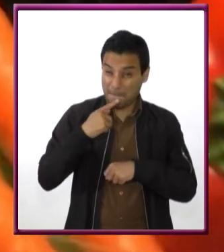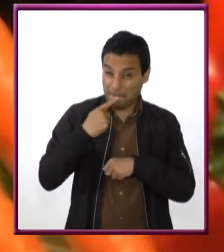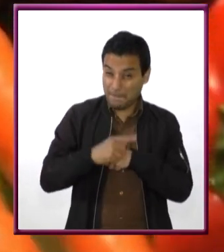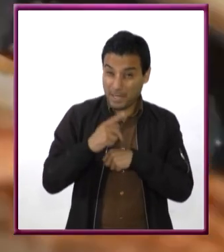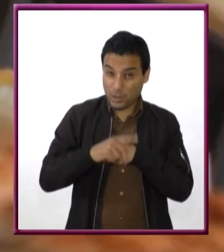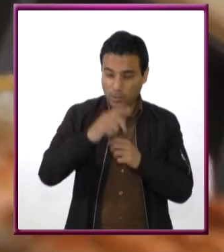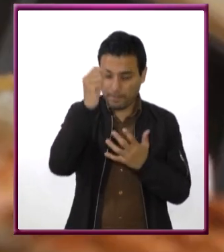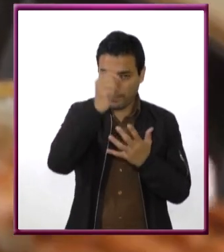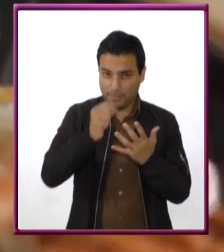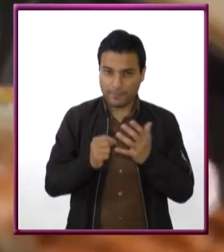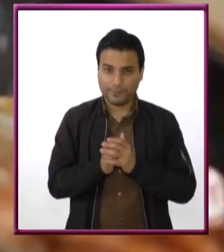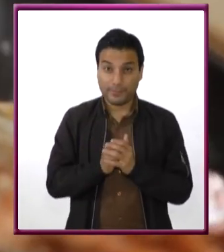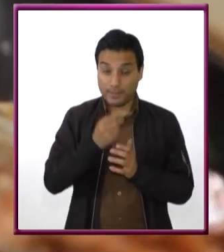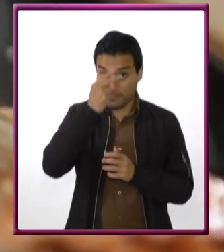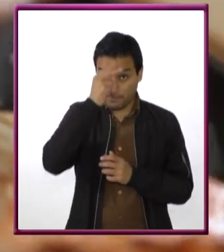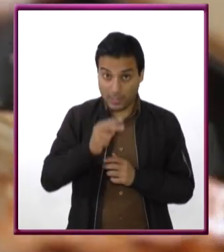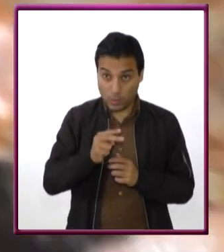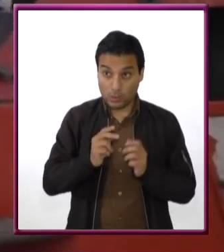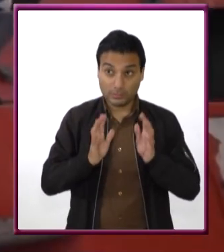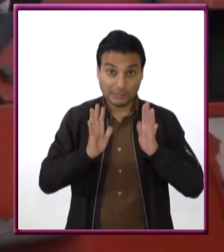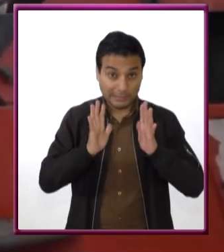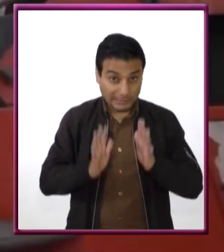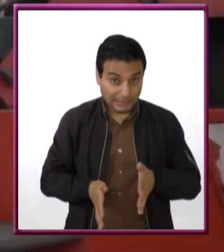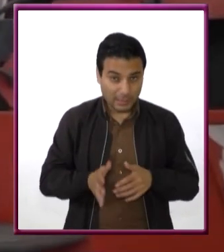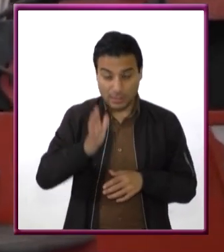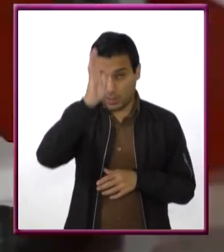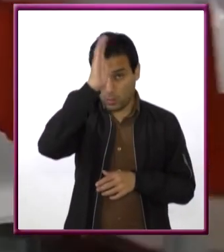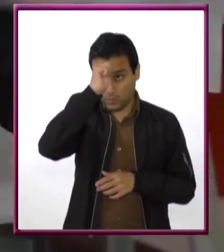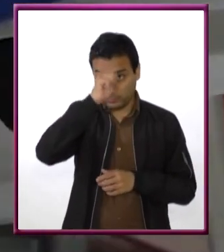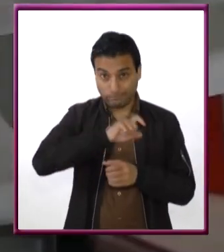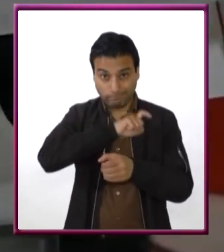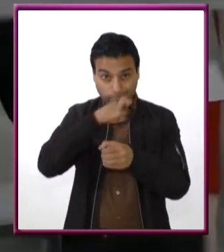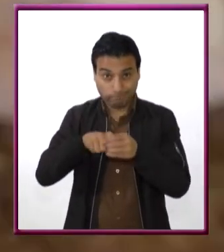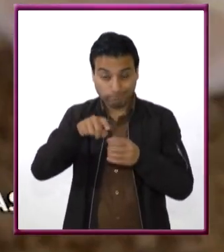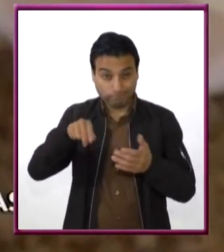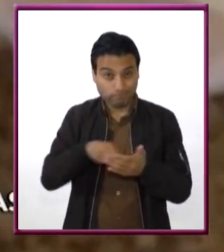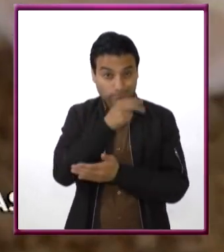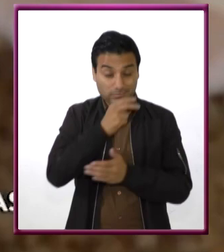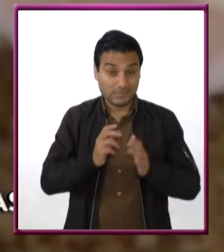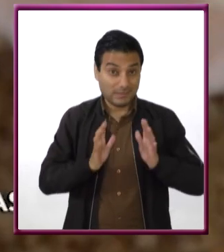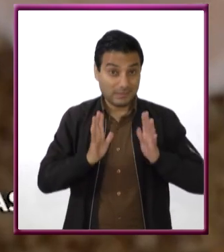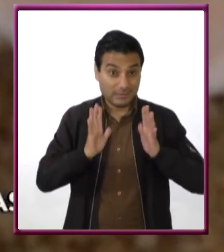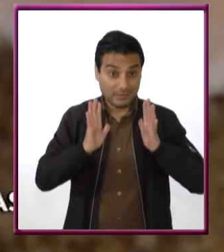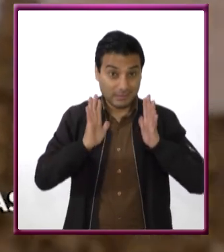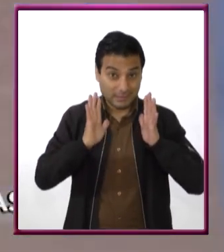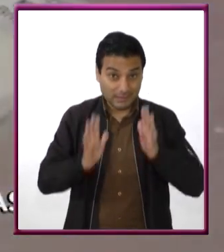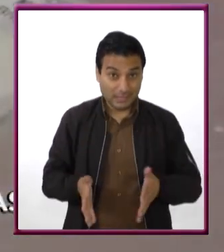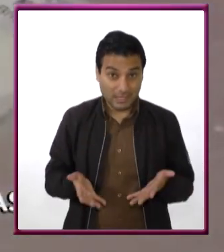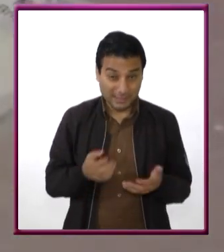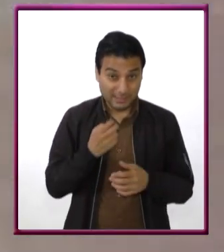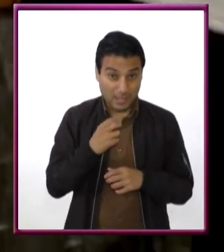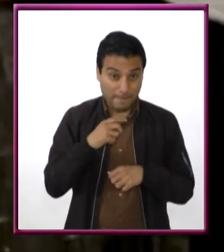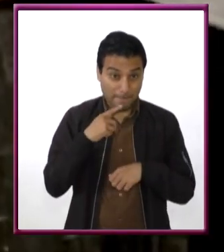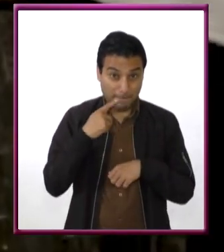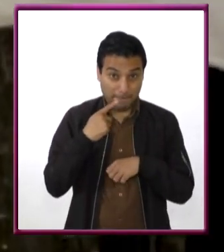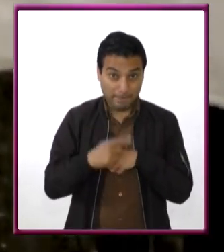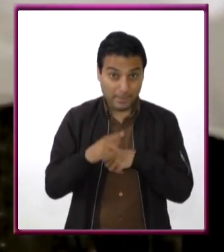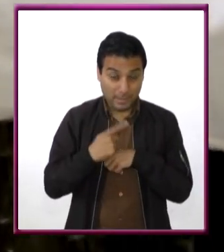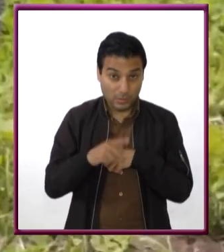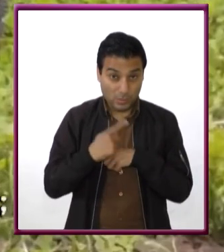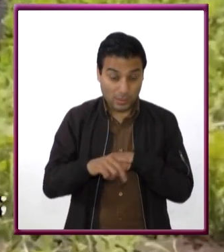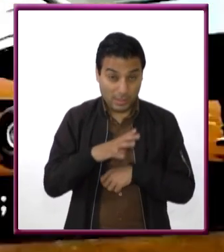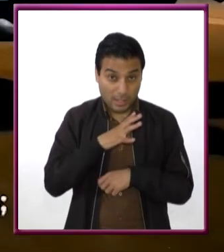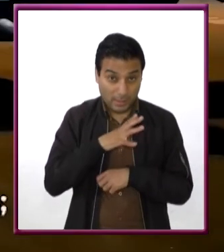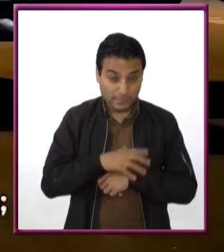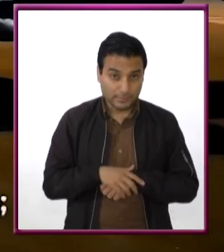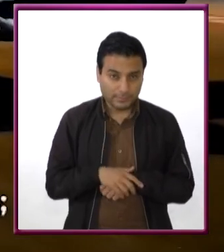reconocido esa nueva forma, una nueva categoría donde la peligrosidad es la característica principal de